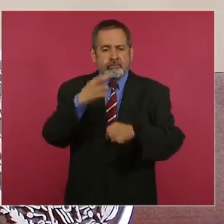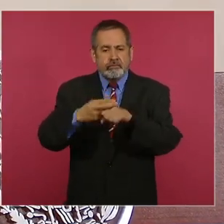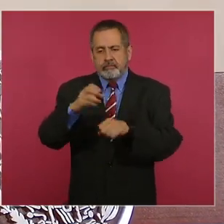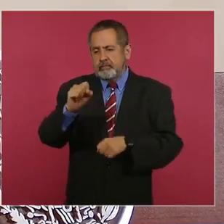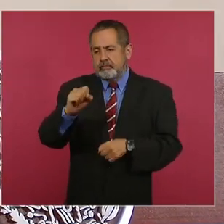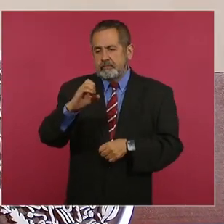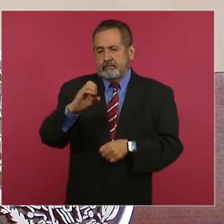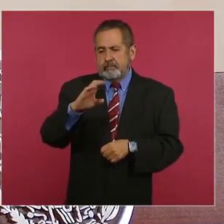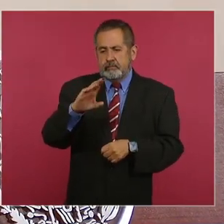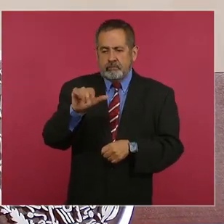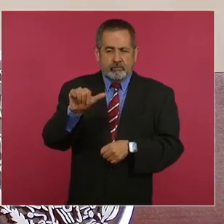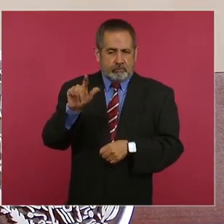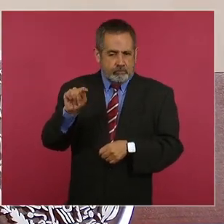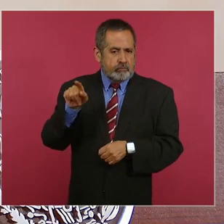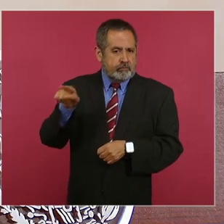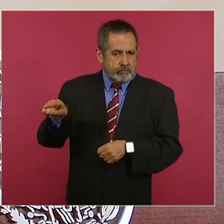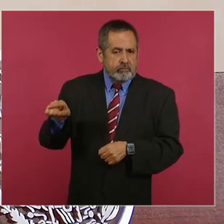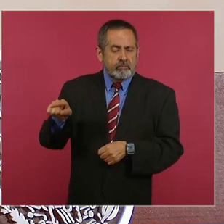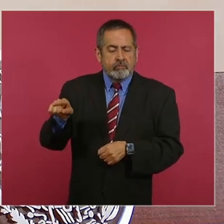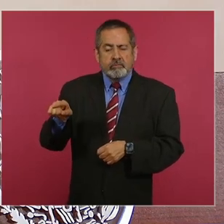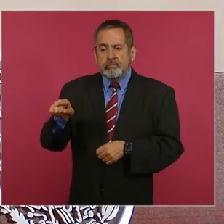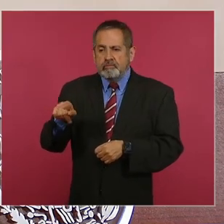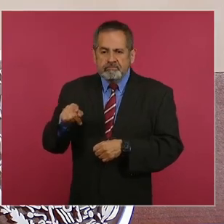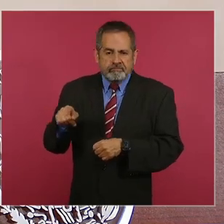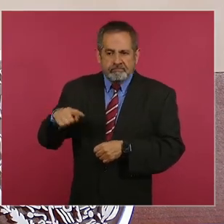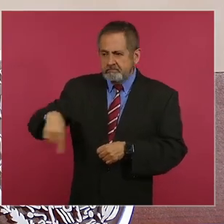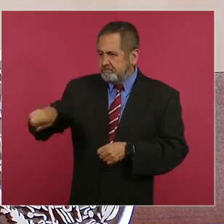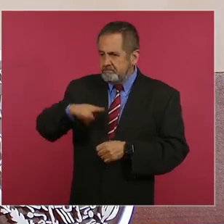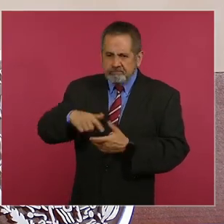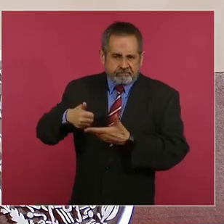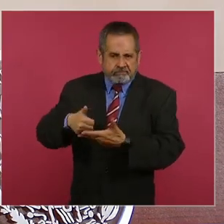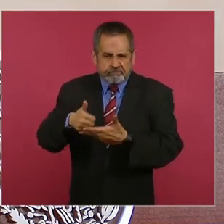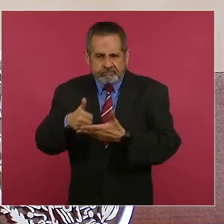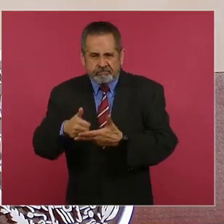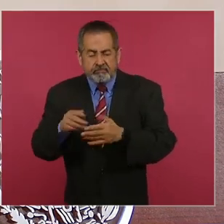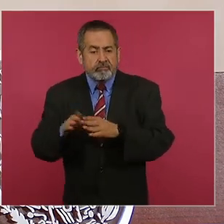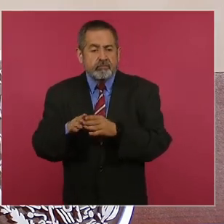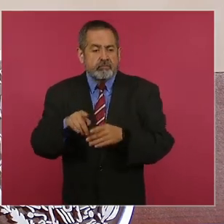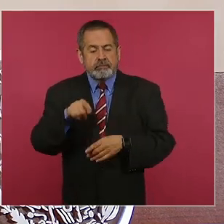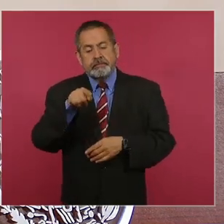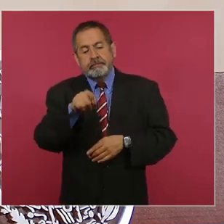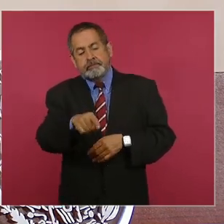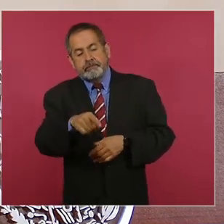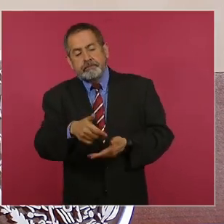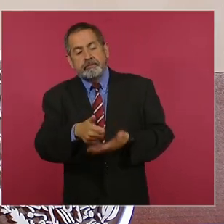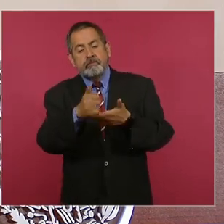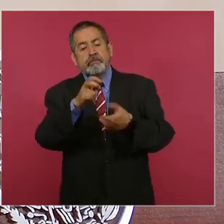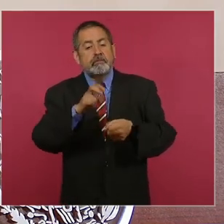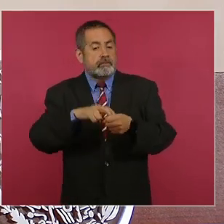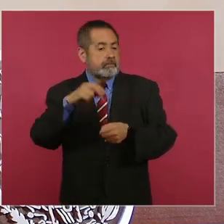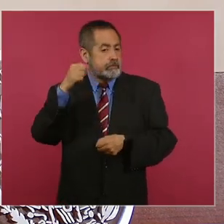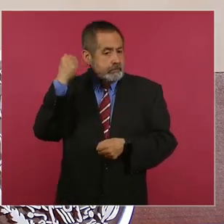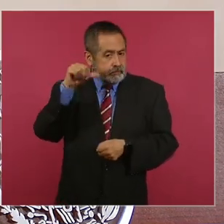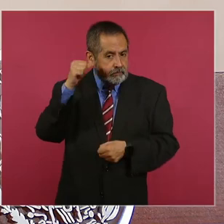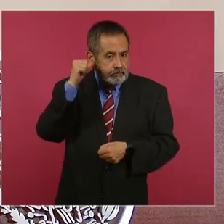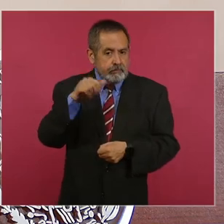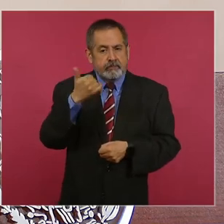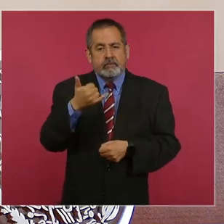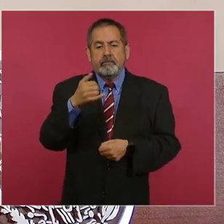Estamos trabajando en el auxilio a los paisanos damnificados de Acapulco y de Coyuca.